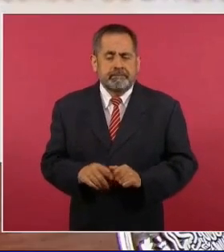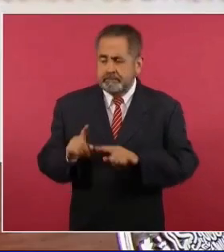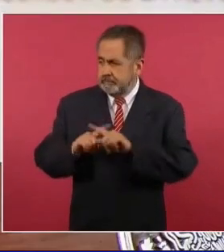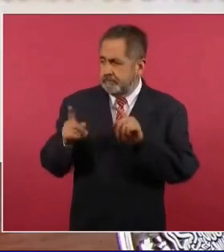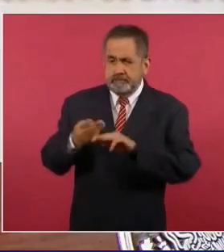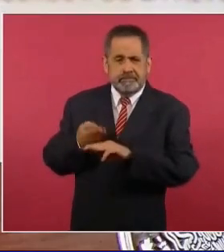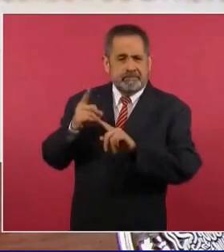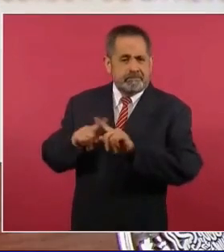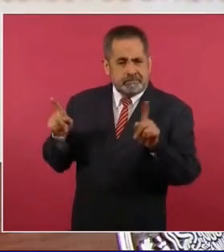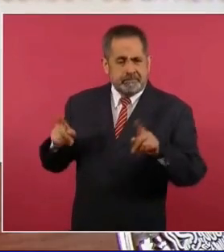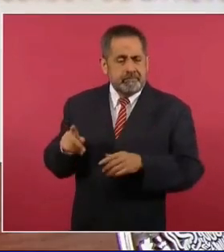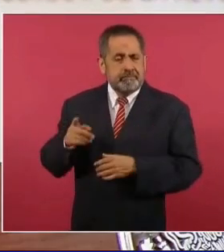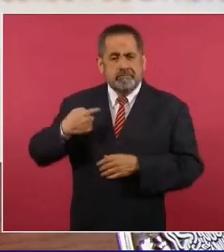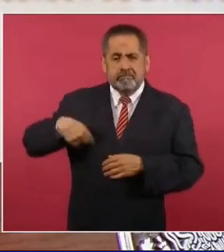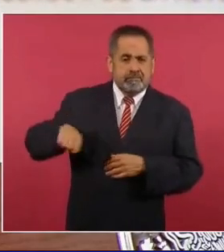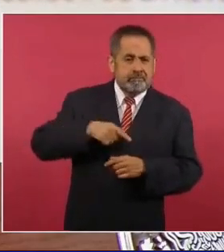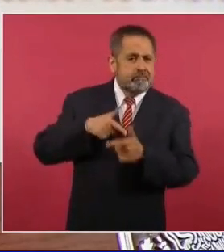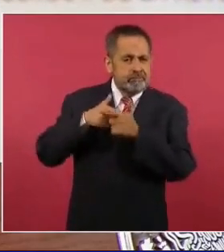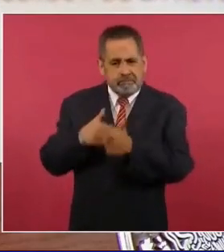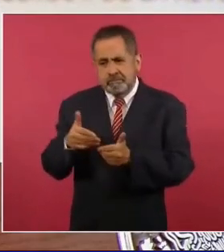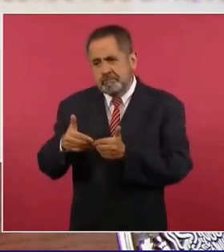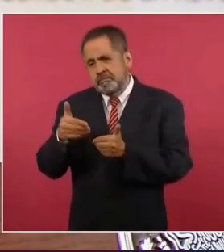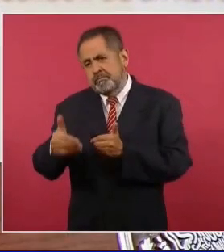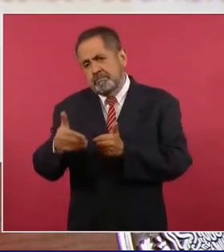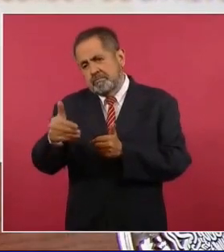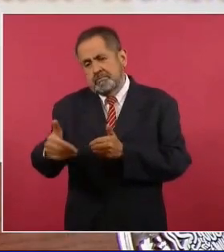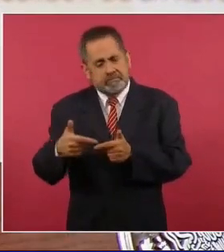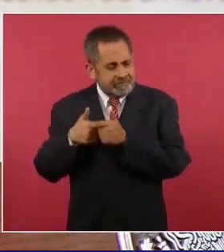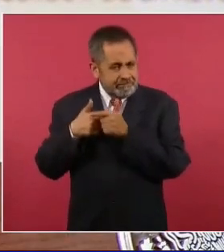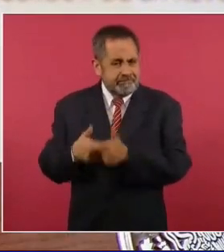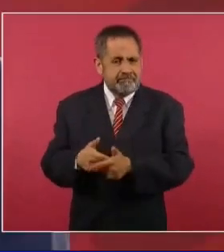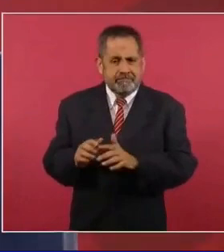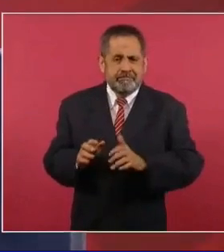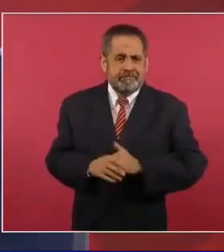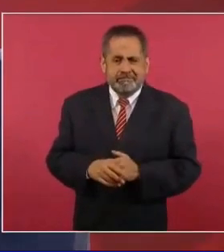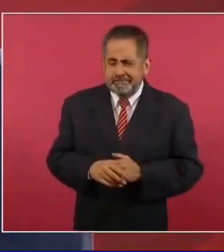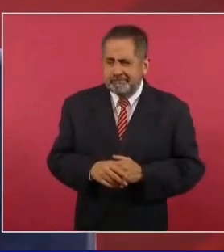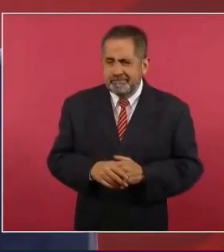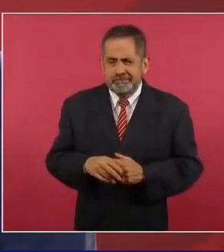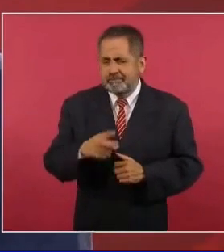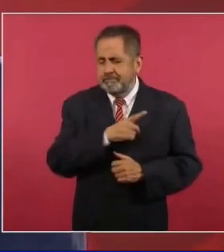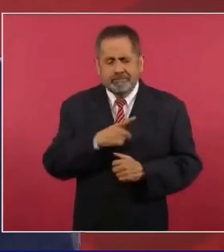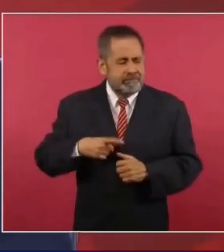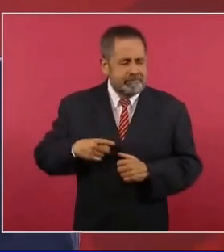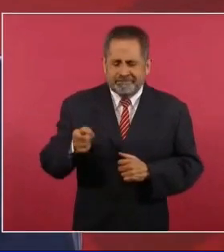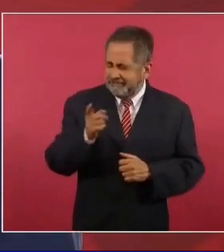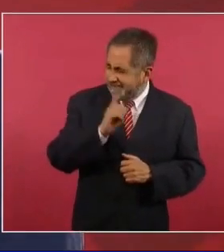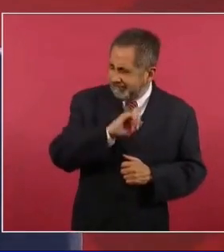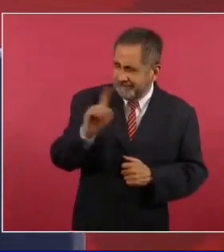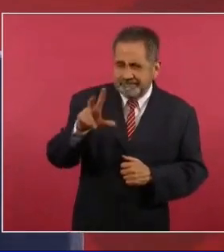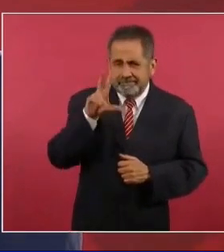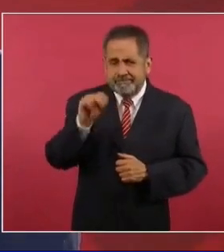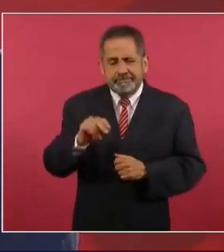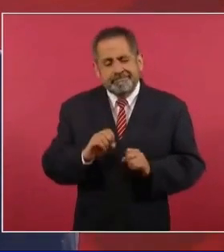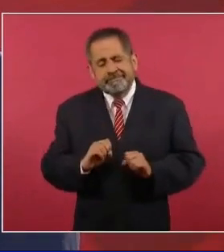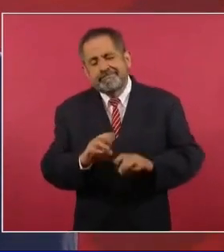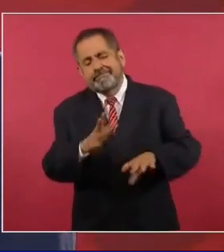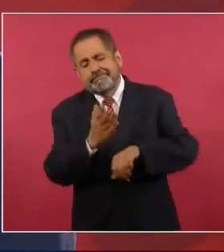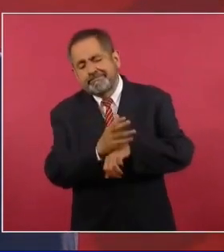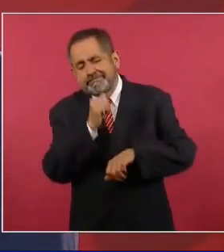completamente distinta. Y va a seguir siendo así. Nada de que van a permitir. Primero,